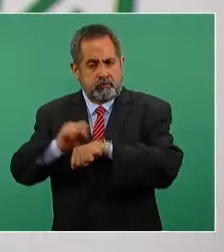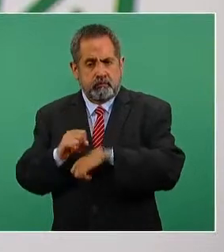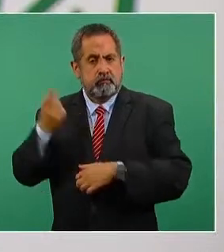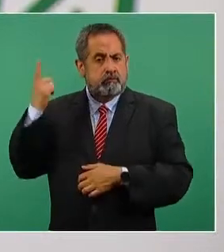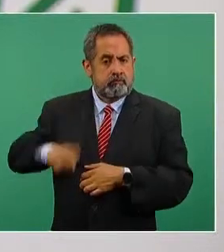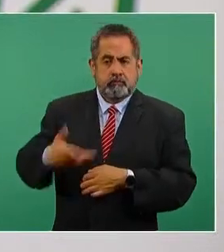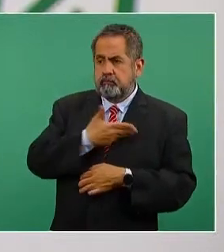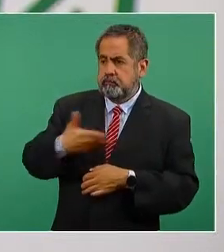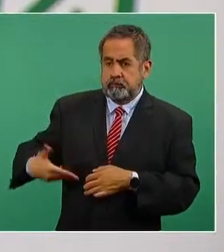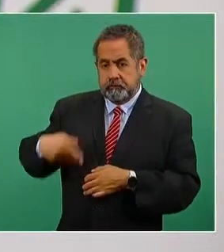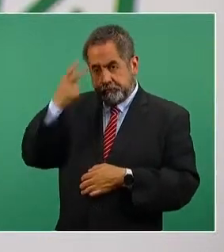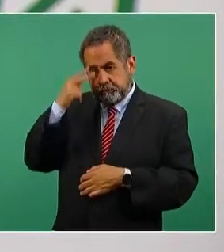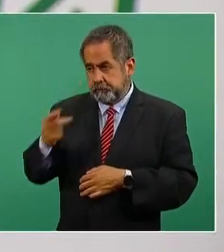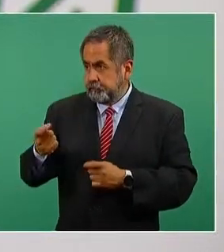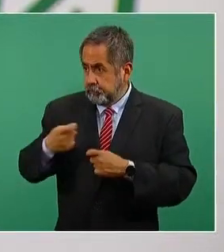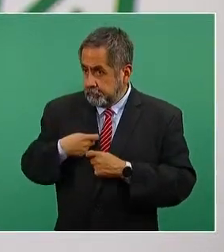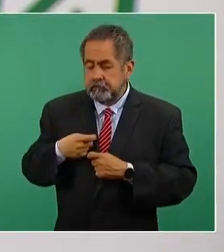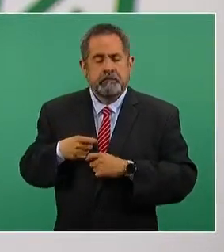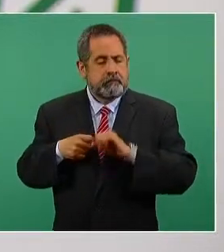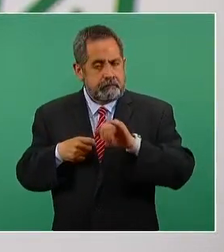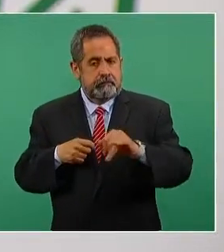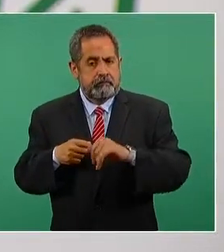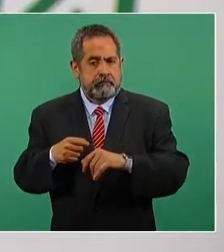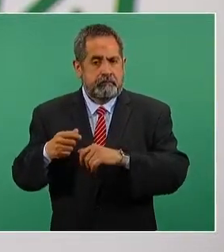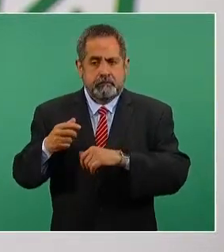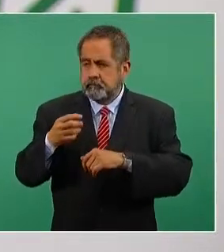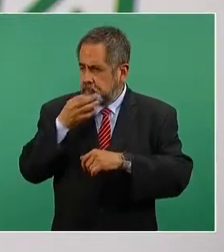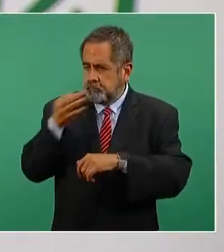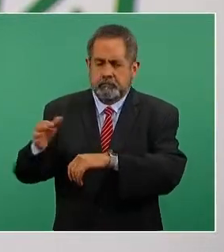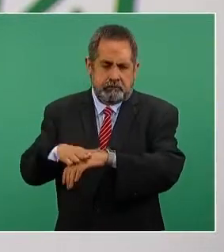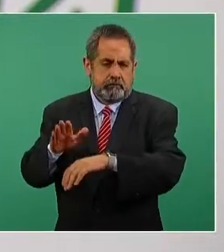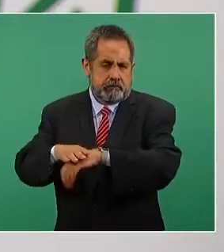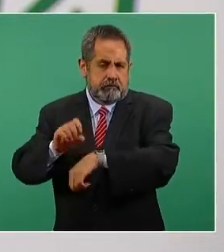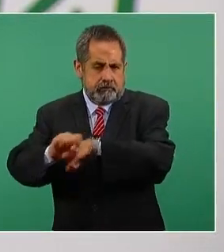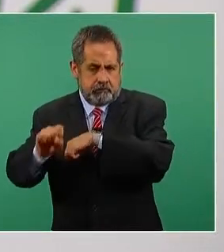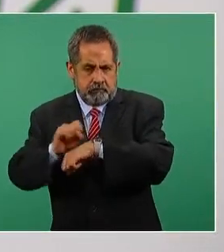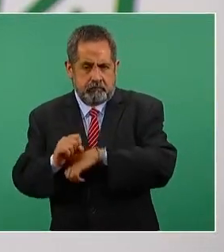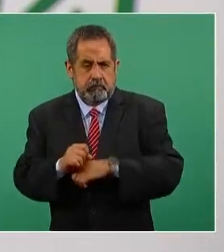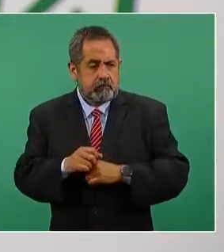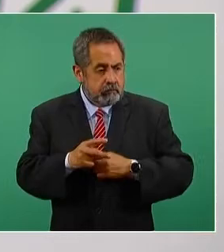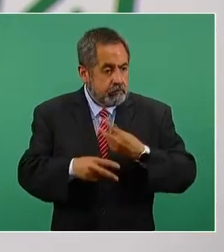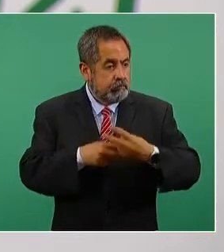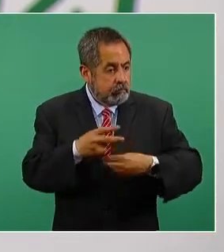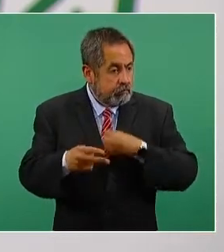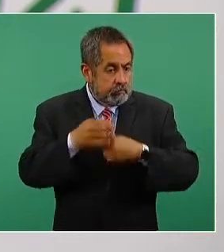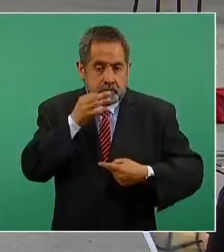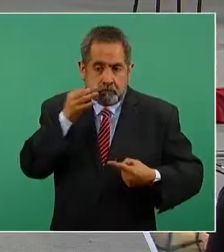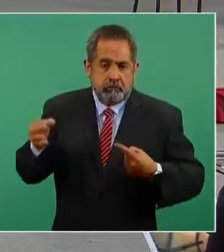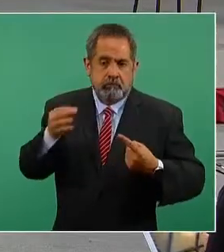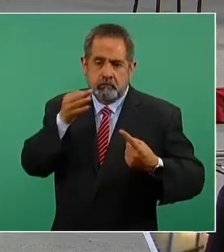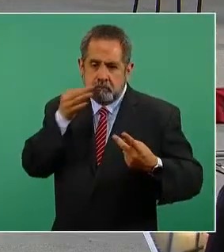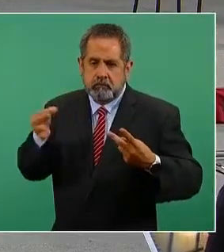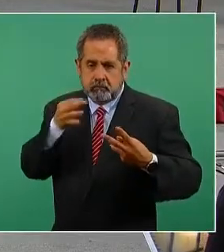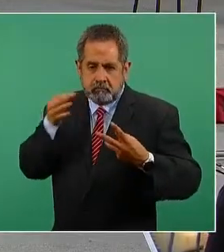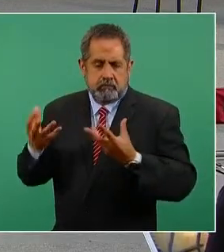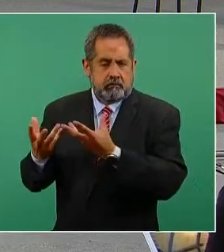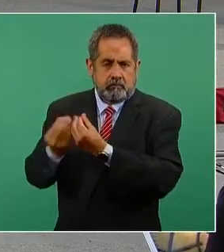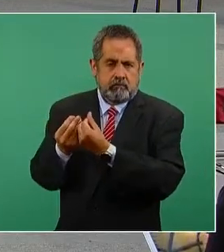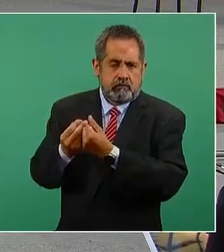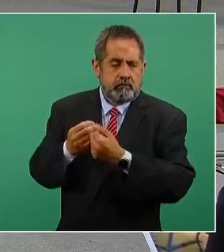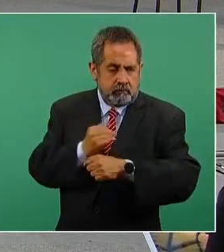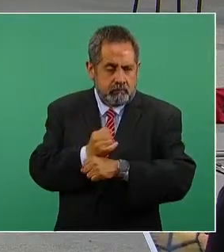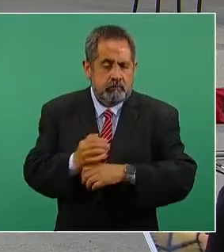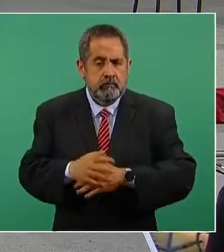instrucciones del presidente de la República, ellos están enterados de esto y cada paso les vamos a estar informando para actuar de manera conjunta.